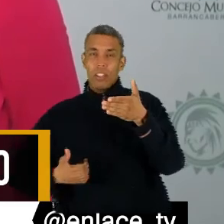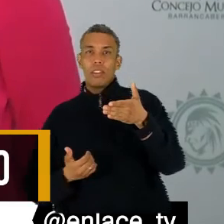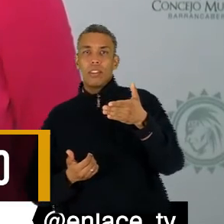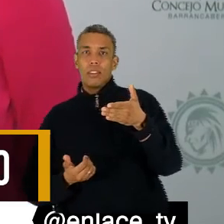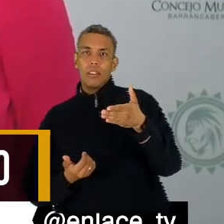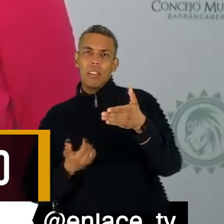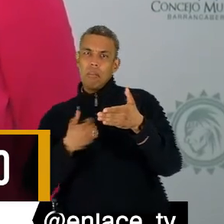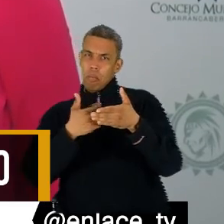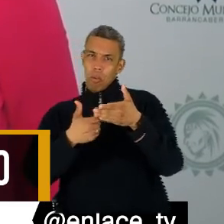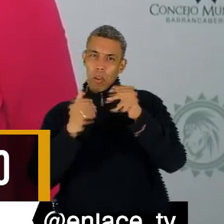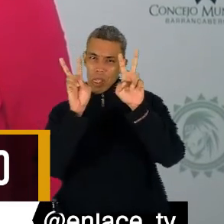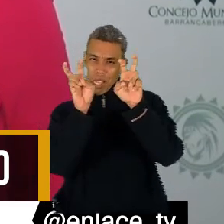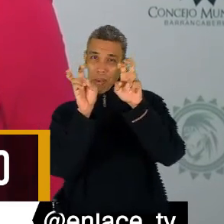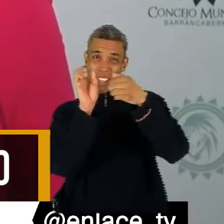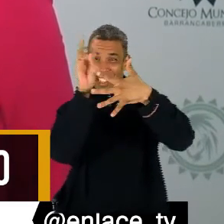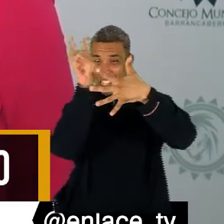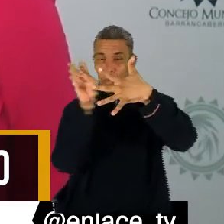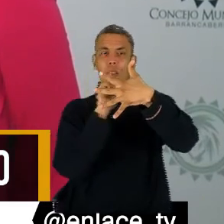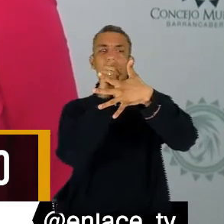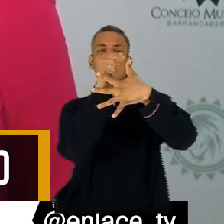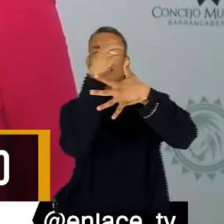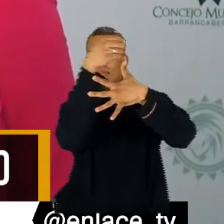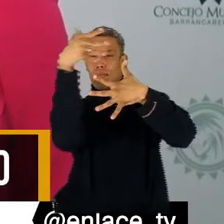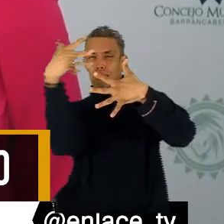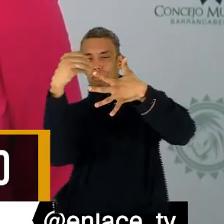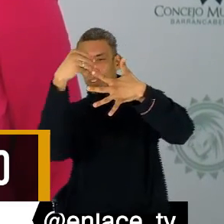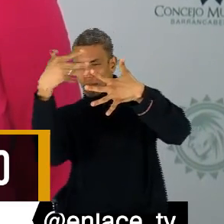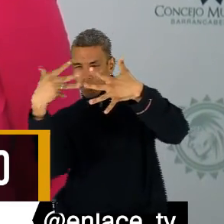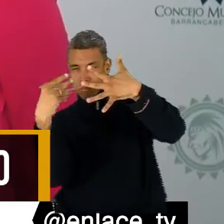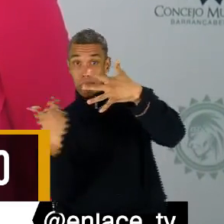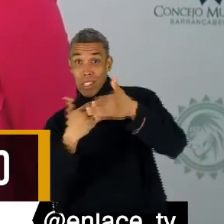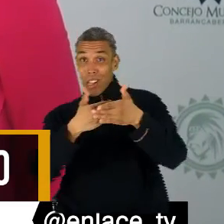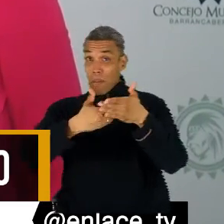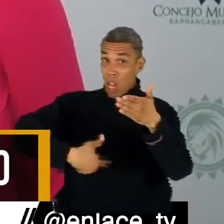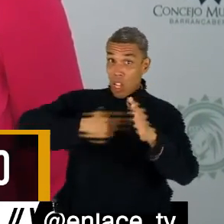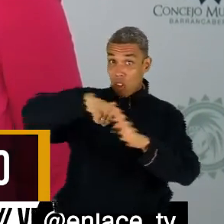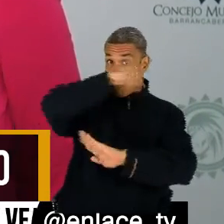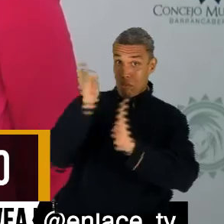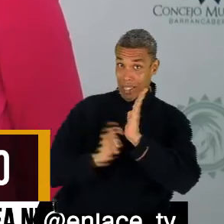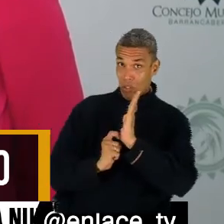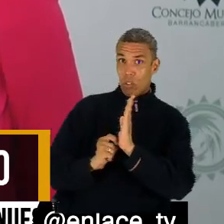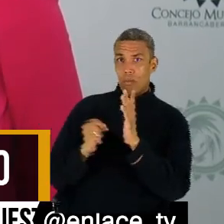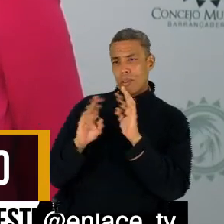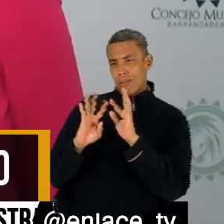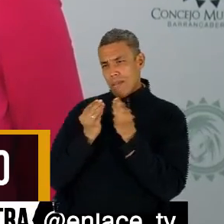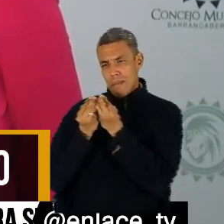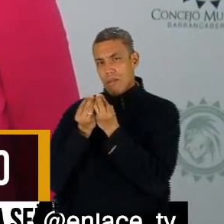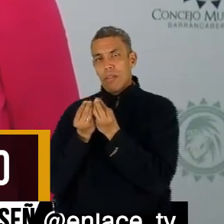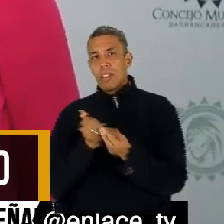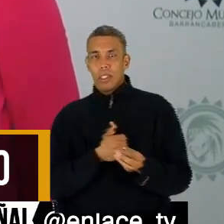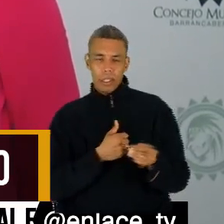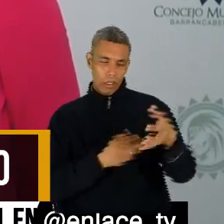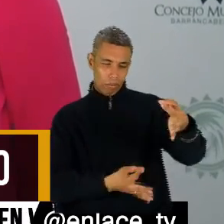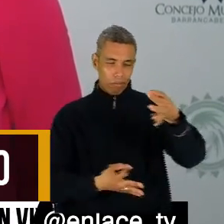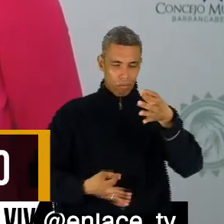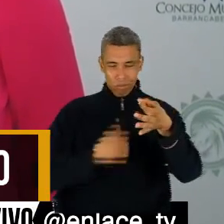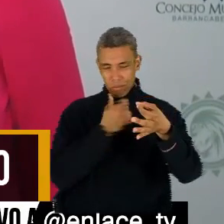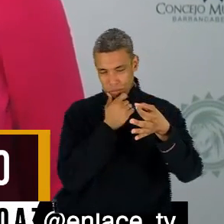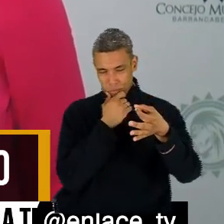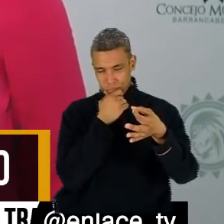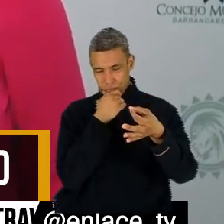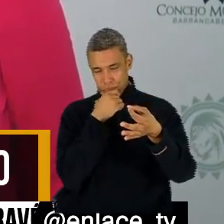líneas estratégicas, ya cada secretario, a través de la líder, que es la doctora Elizabeth Lobo, pues ellos